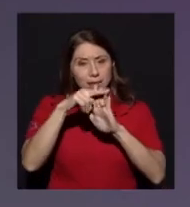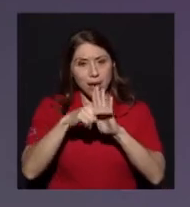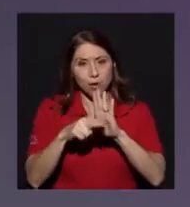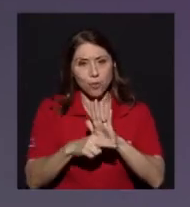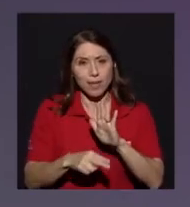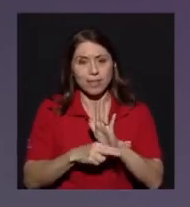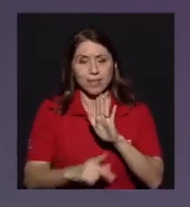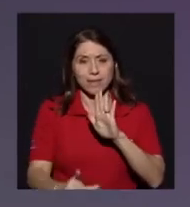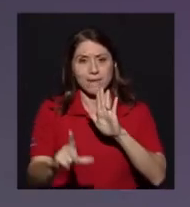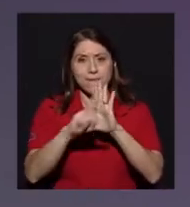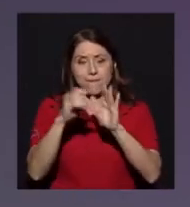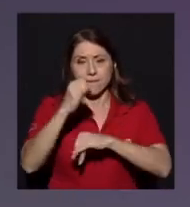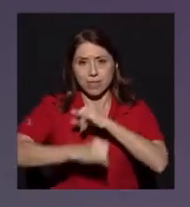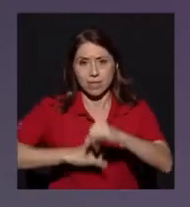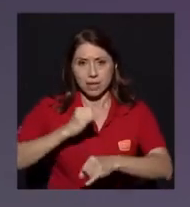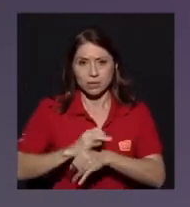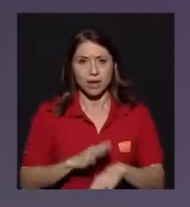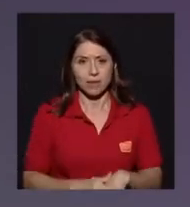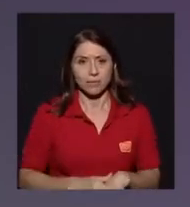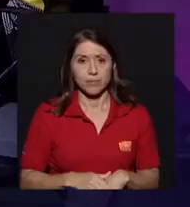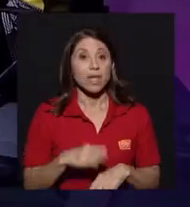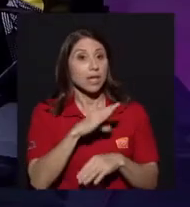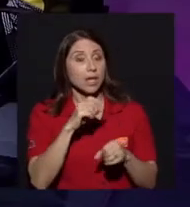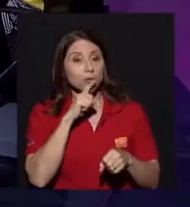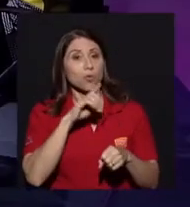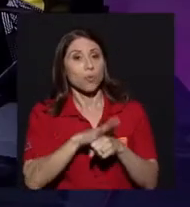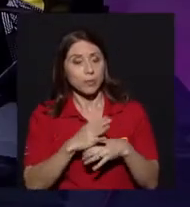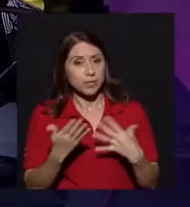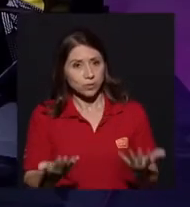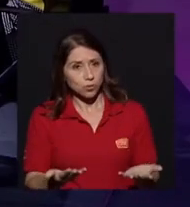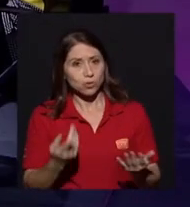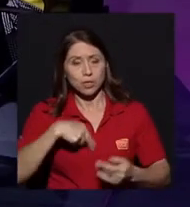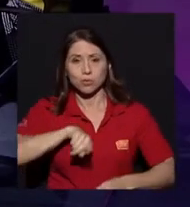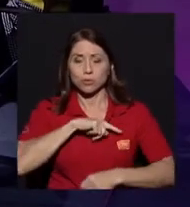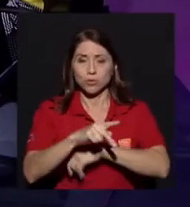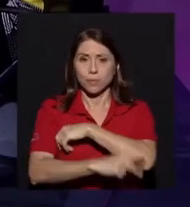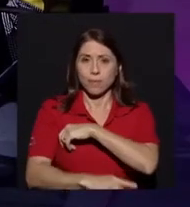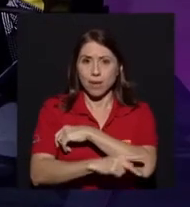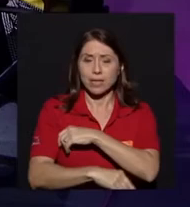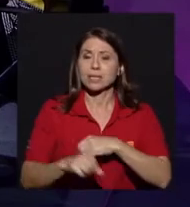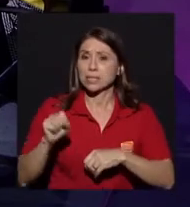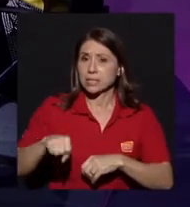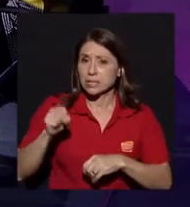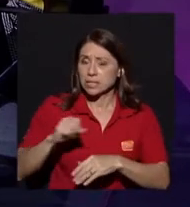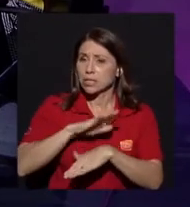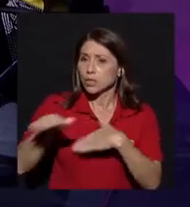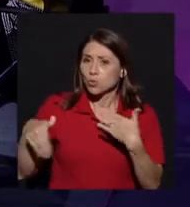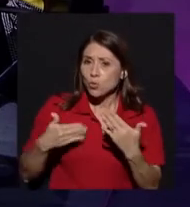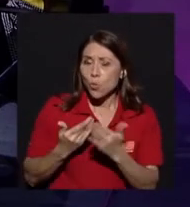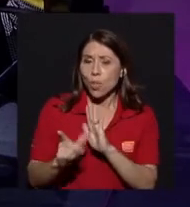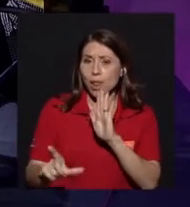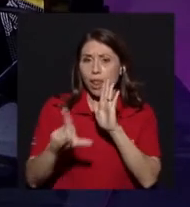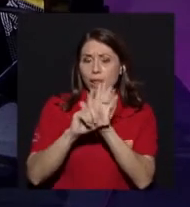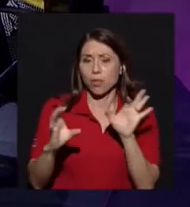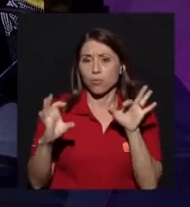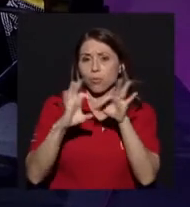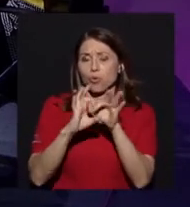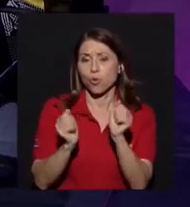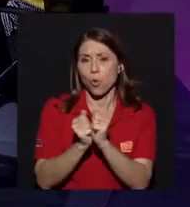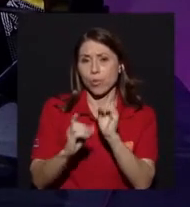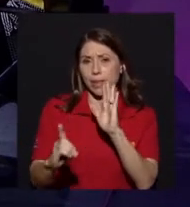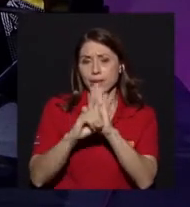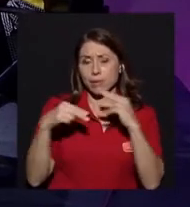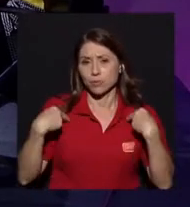internacional respecto al compromiso de los compromisos internacionales de toda la legislación que tiene que ver con derechos humanos las